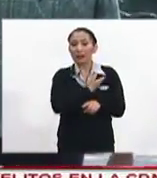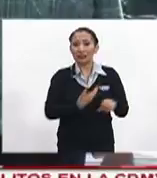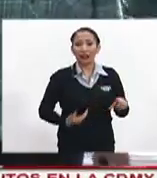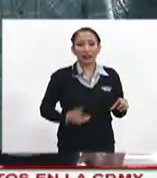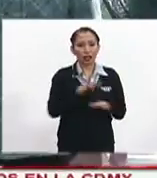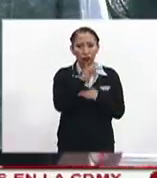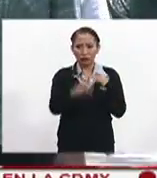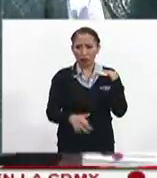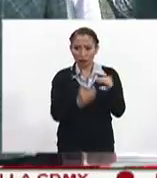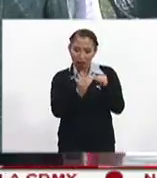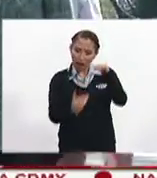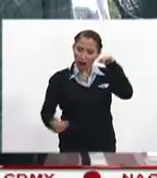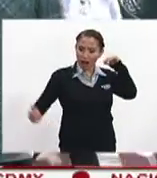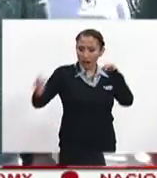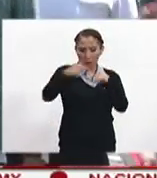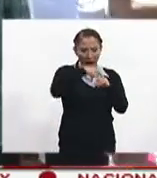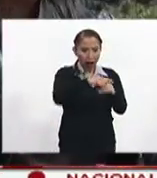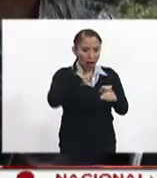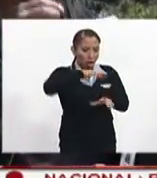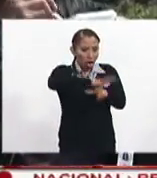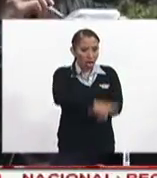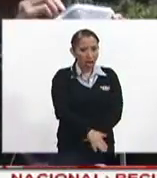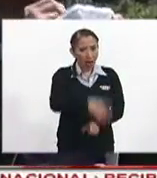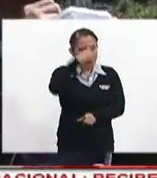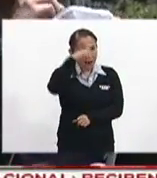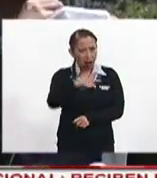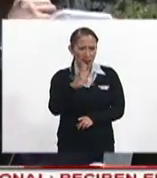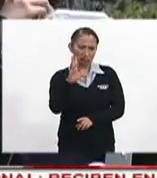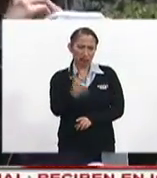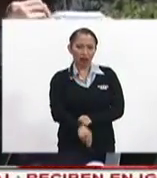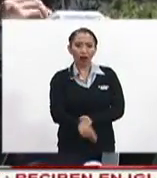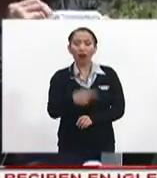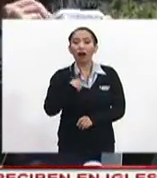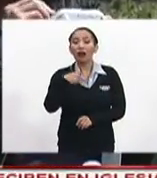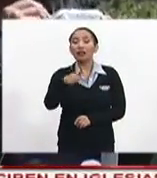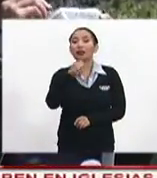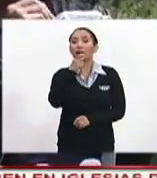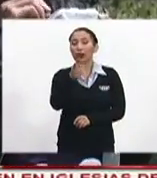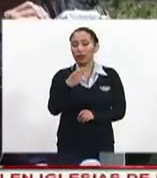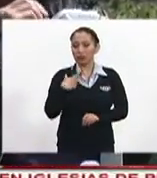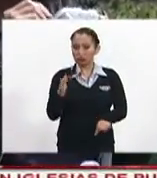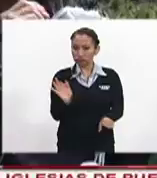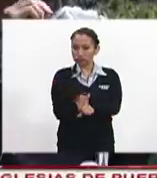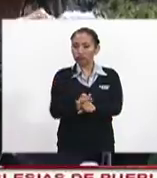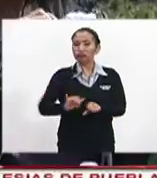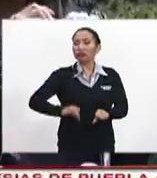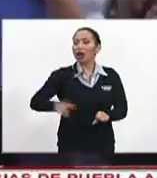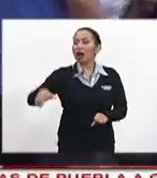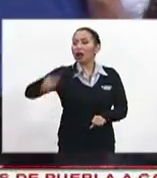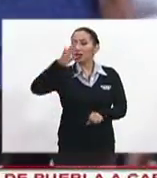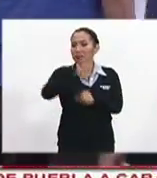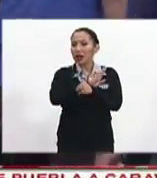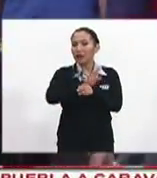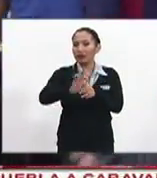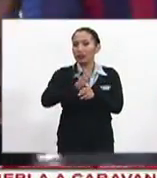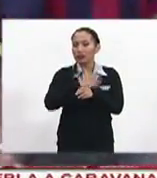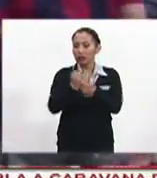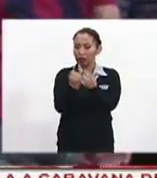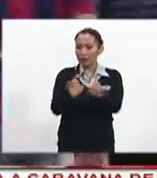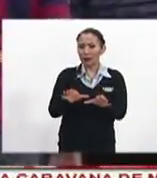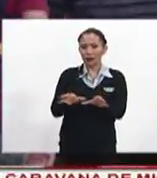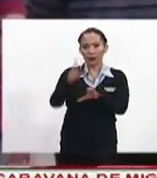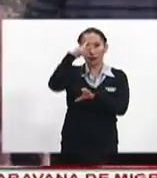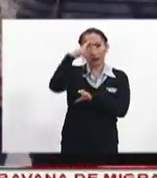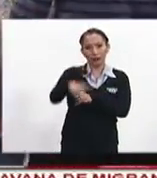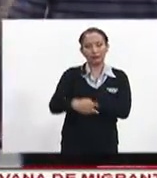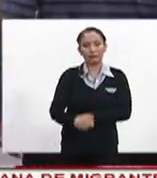nada ni nadie está por encima de la dignidad de México y también se pronunció por salvaguardar el interés nacional y la soberanía de